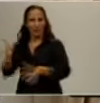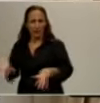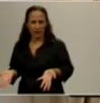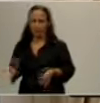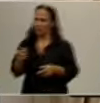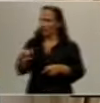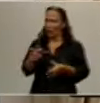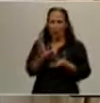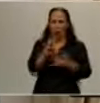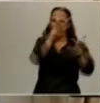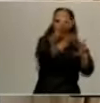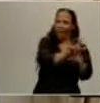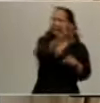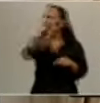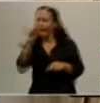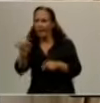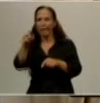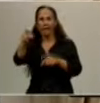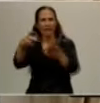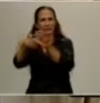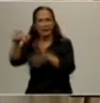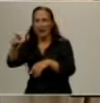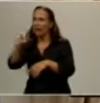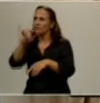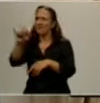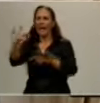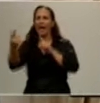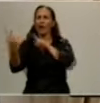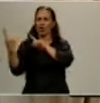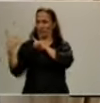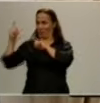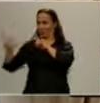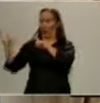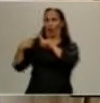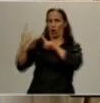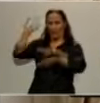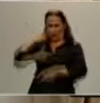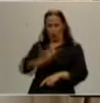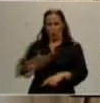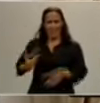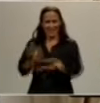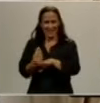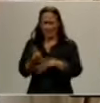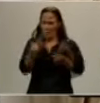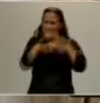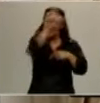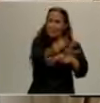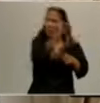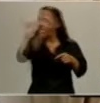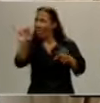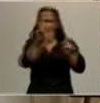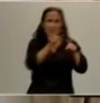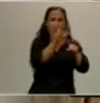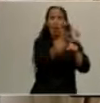un nombre como presunto agente de contacto con la presidenta, cuando al mismo tiempo, unos meses antes, en noviembre, se lo ha